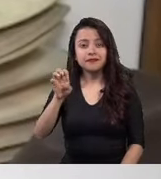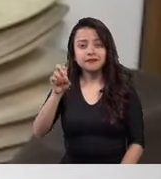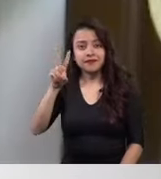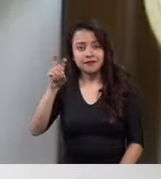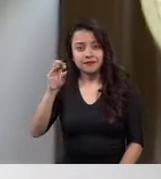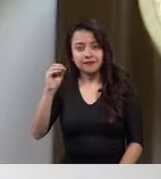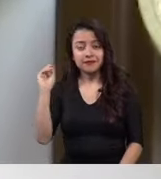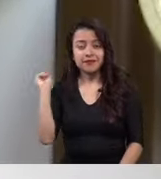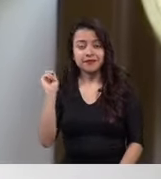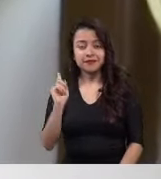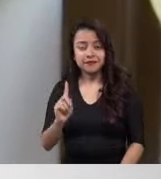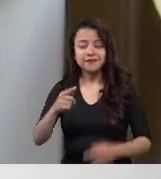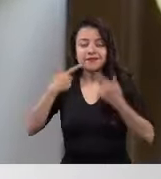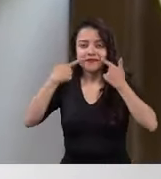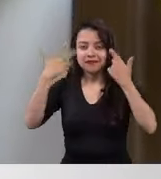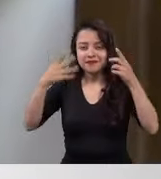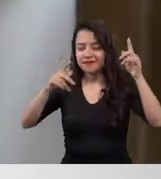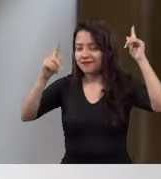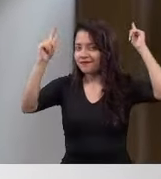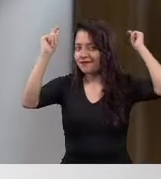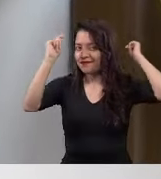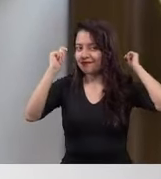llegamos funcionando desde